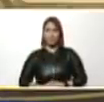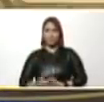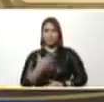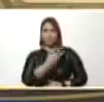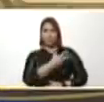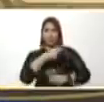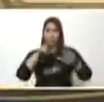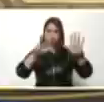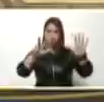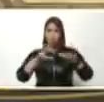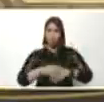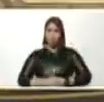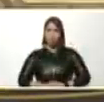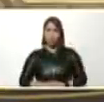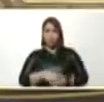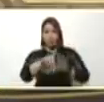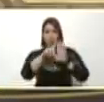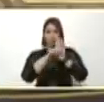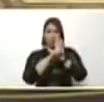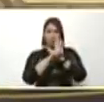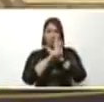38 leyes